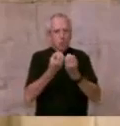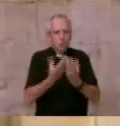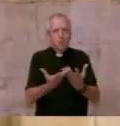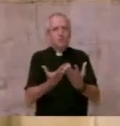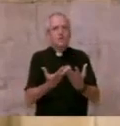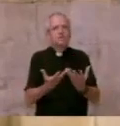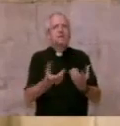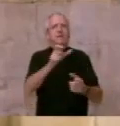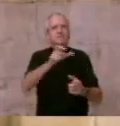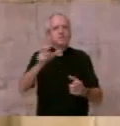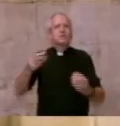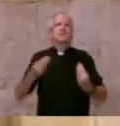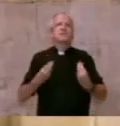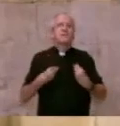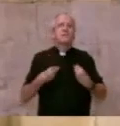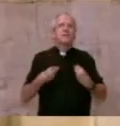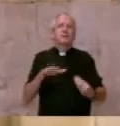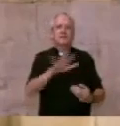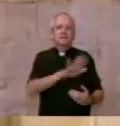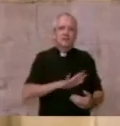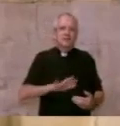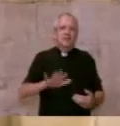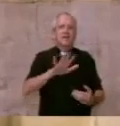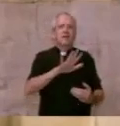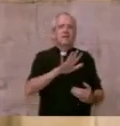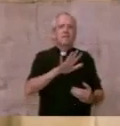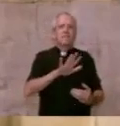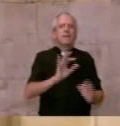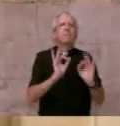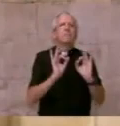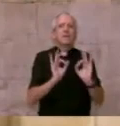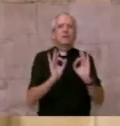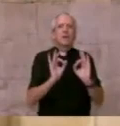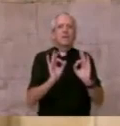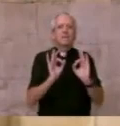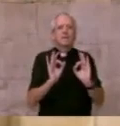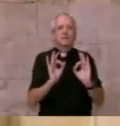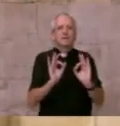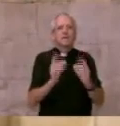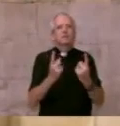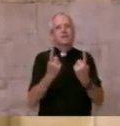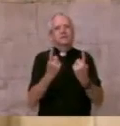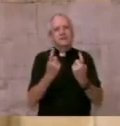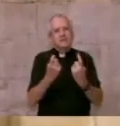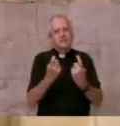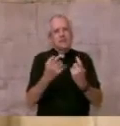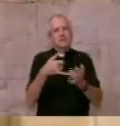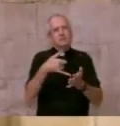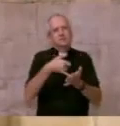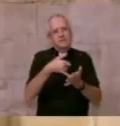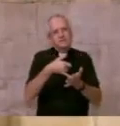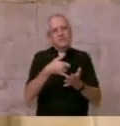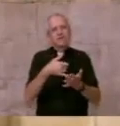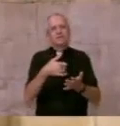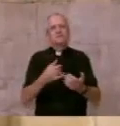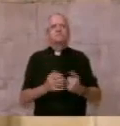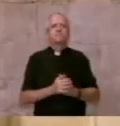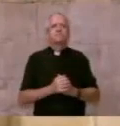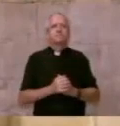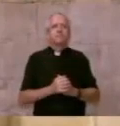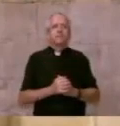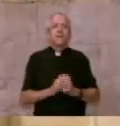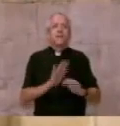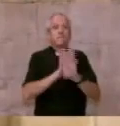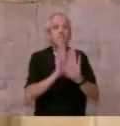común de las personas que viven en esta hermosa tierra, particularmente de los más desfavorecidos y desvalidos.